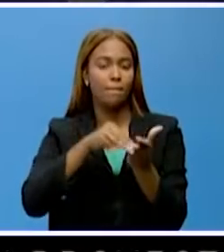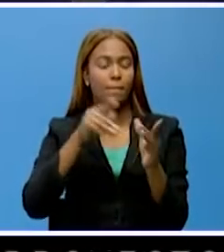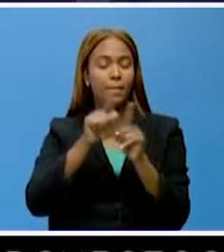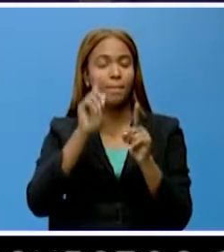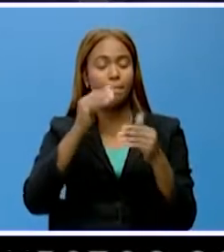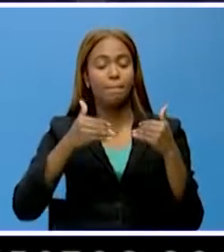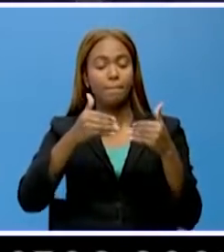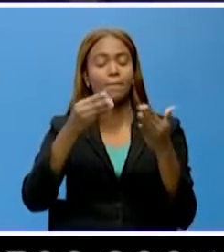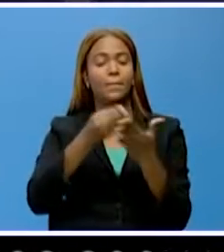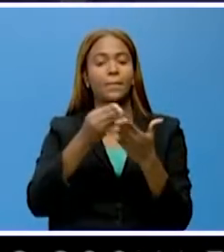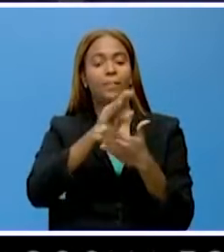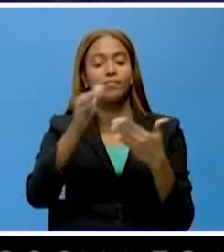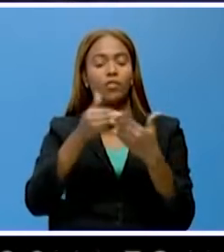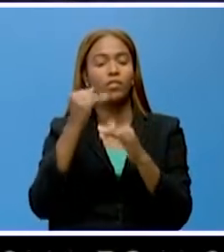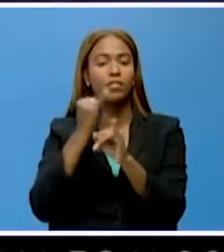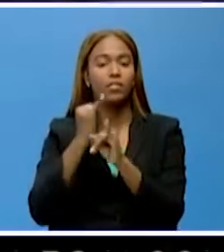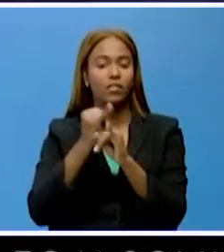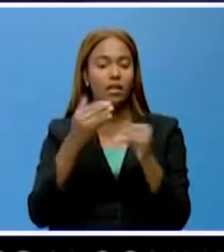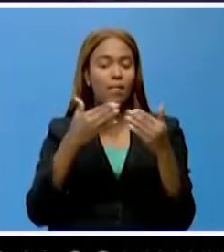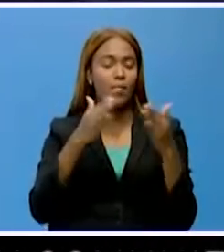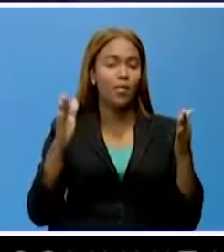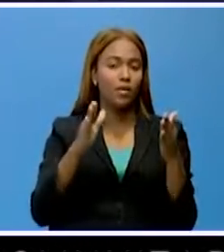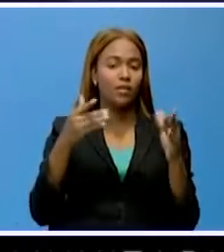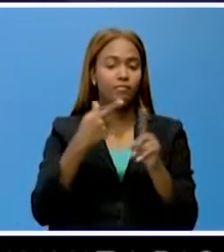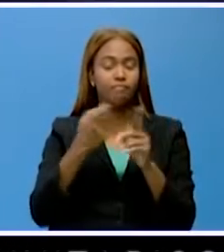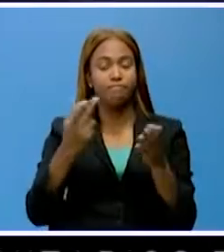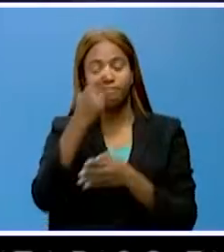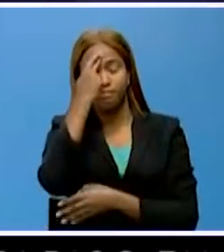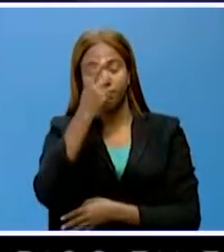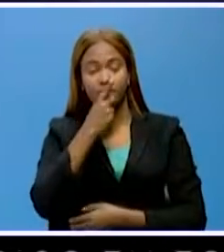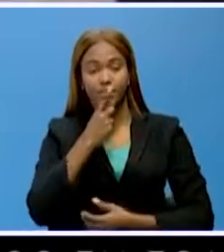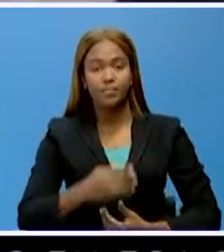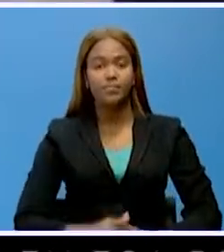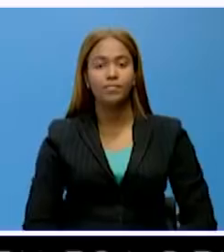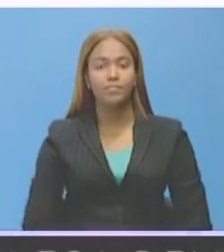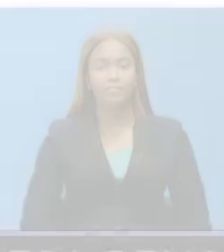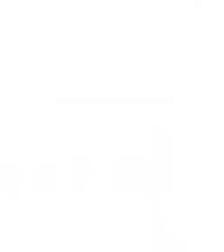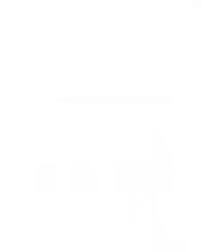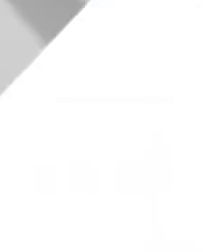con el presupuesto de todas las entidades públicas del país.